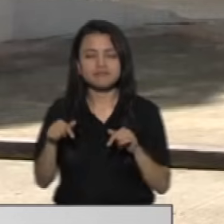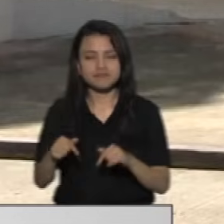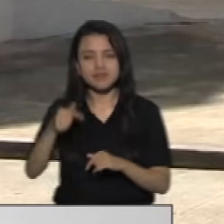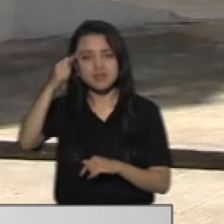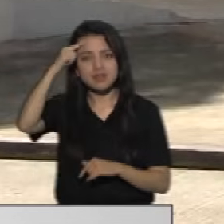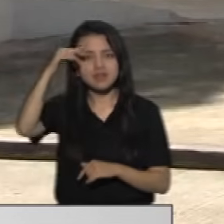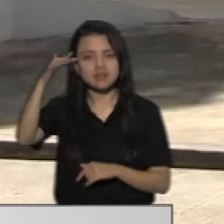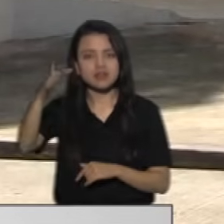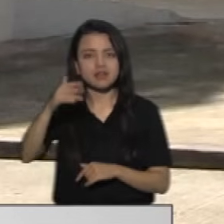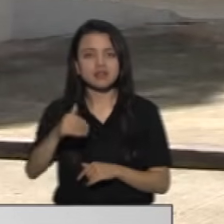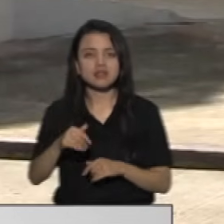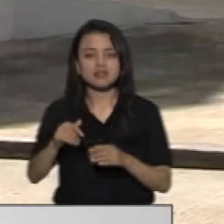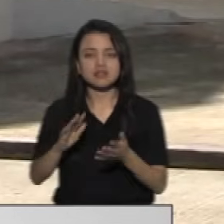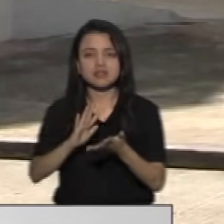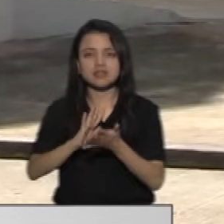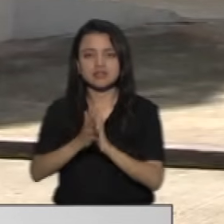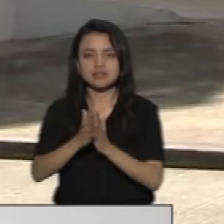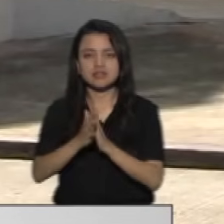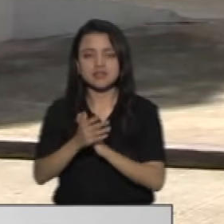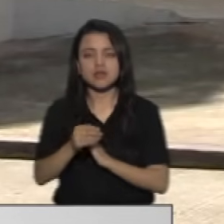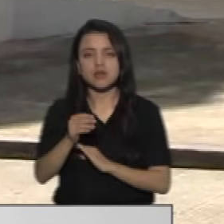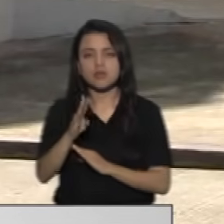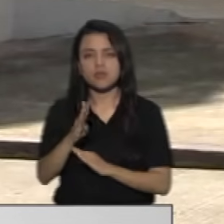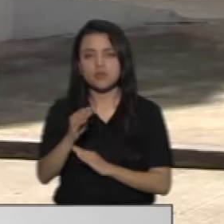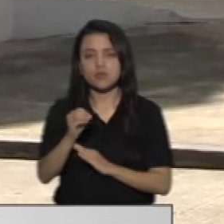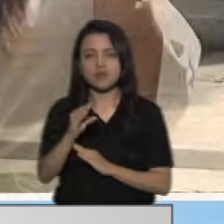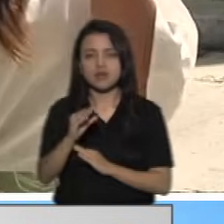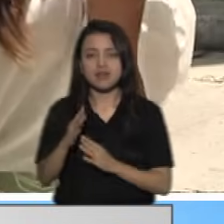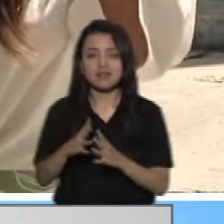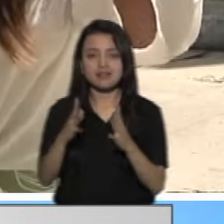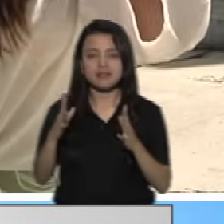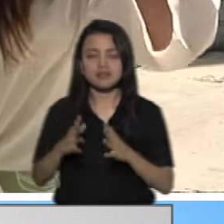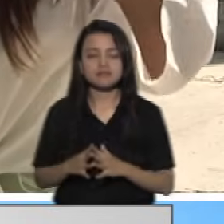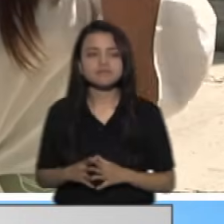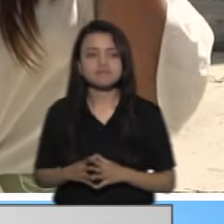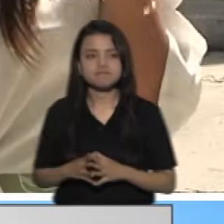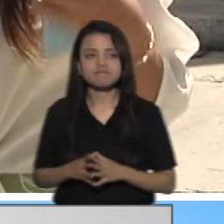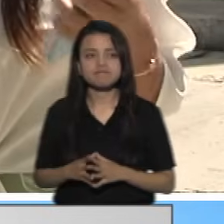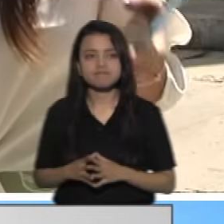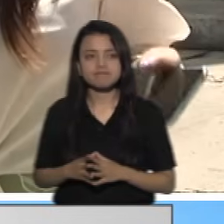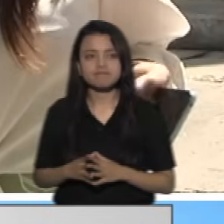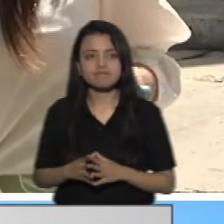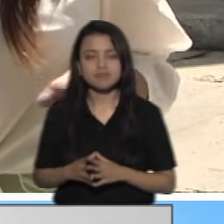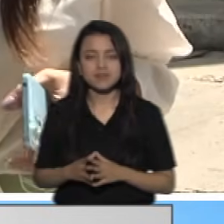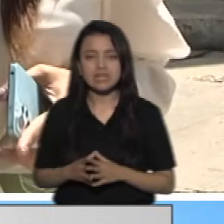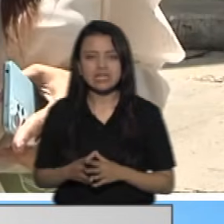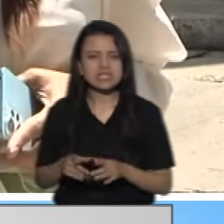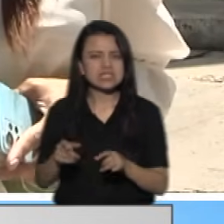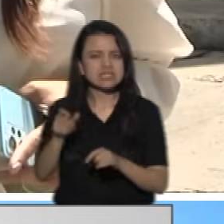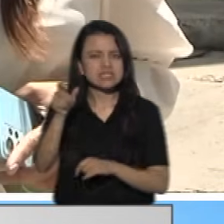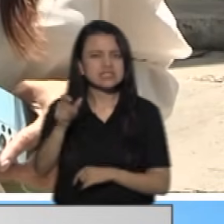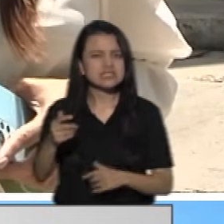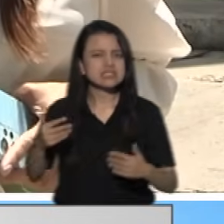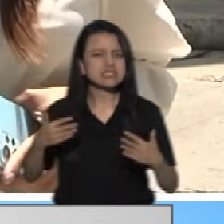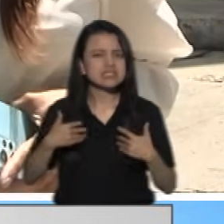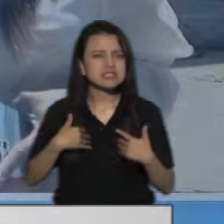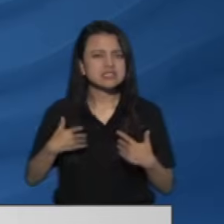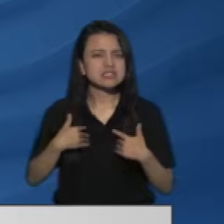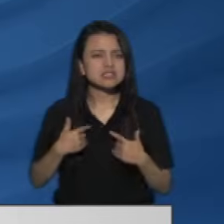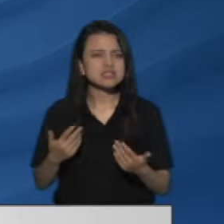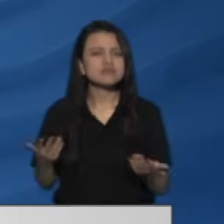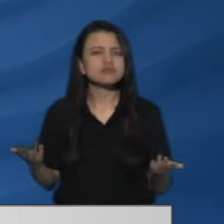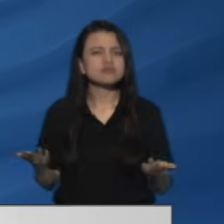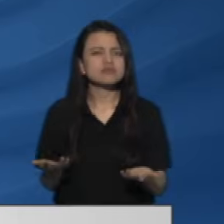en el sector turístico de Boca Grande. Han señalado las autoridades que la víctima de este nuevo atentado sicarial se